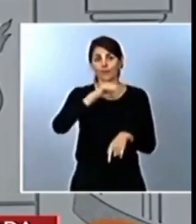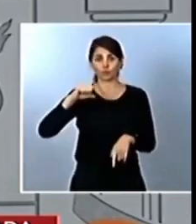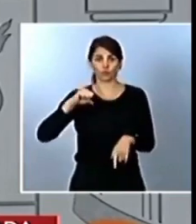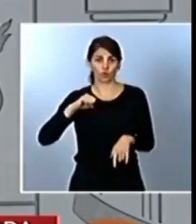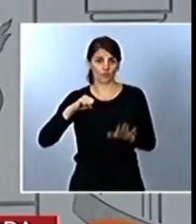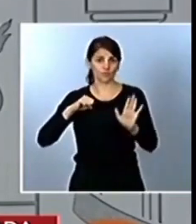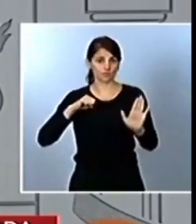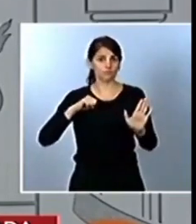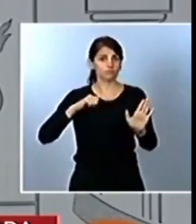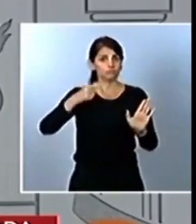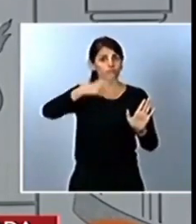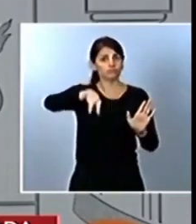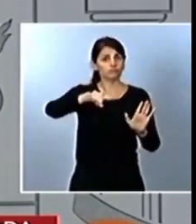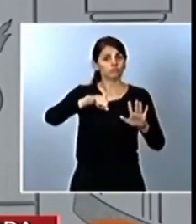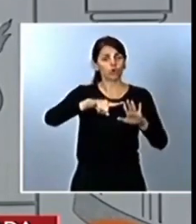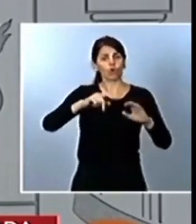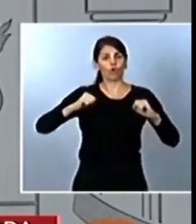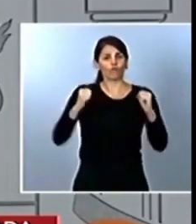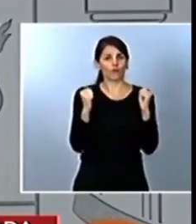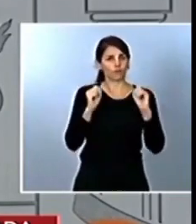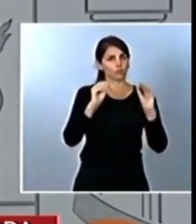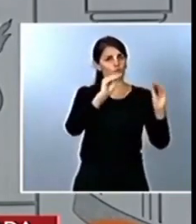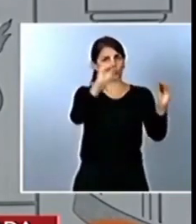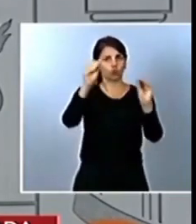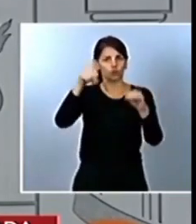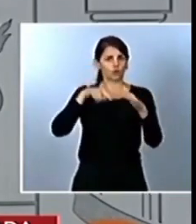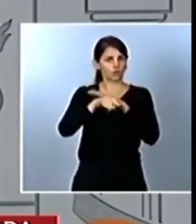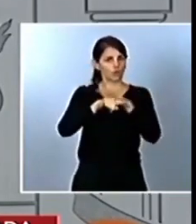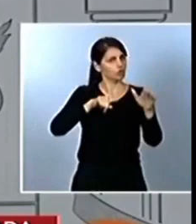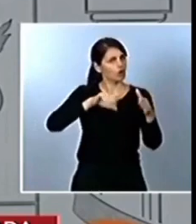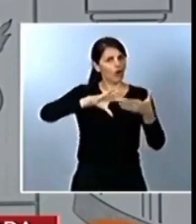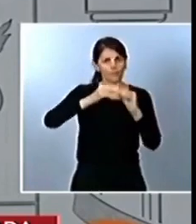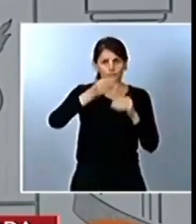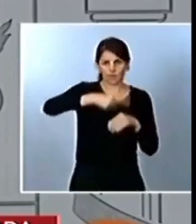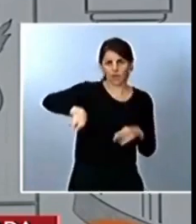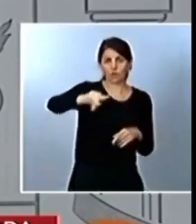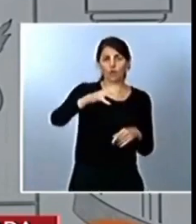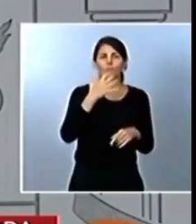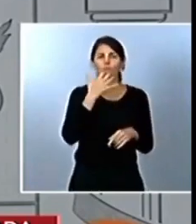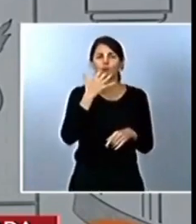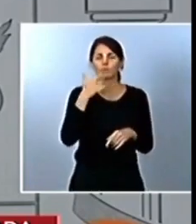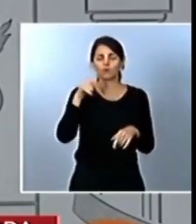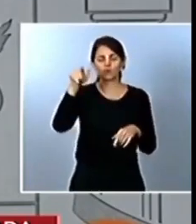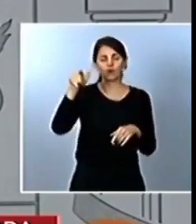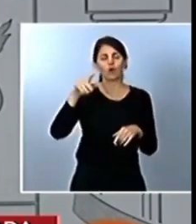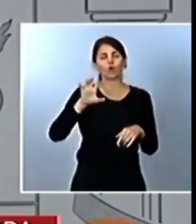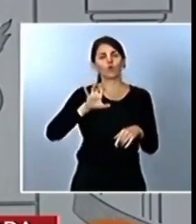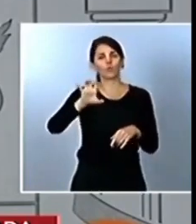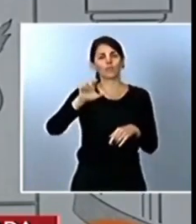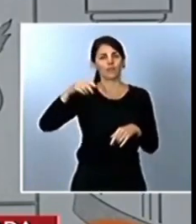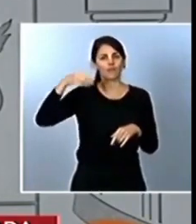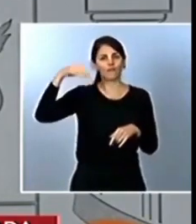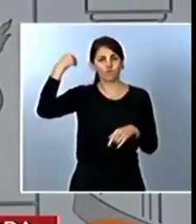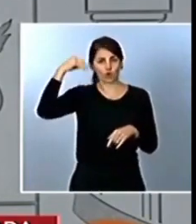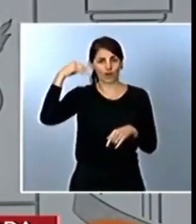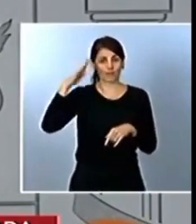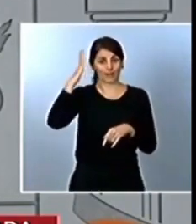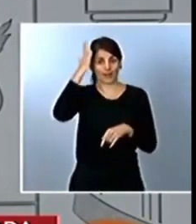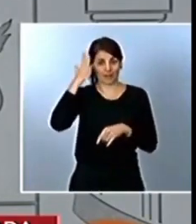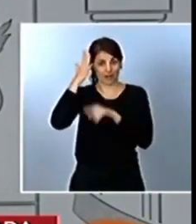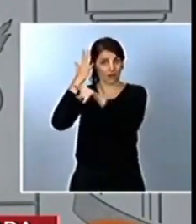confinamiento como estamos viendo hasta ahora. Recordemos que, por ejemplo, la Comunidad Foral de Navarra ha aprobado un confinamiento